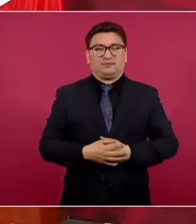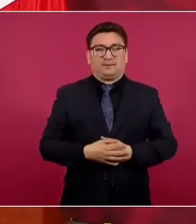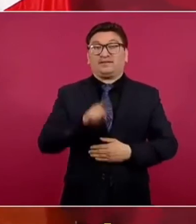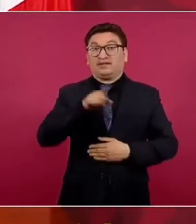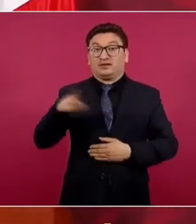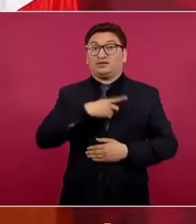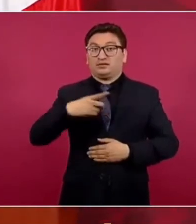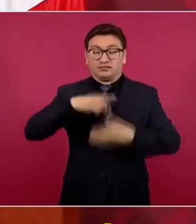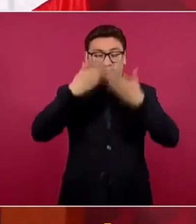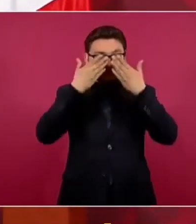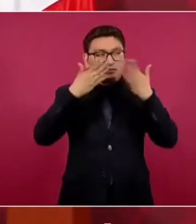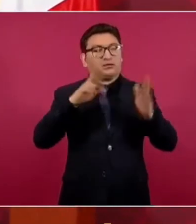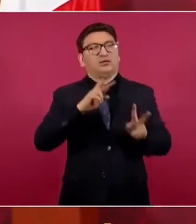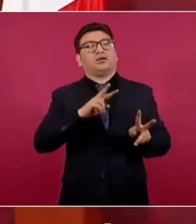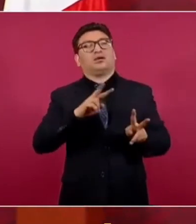tienen que